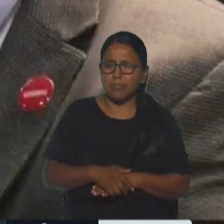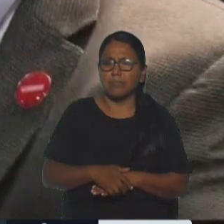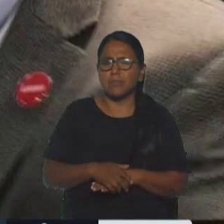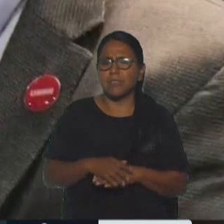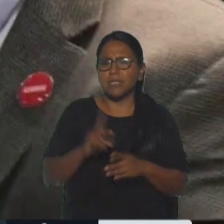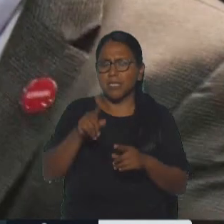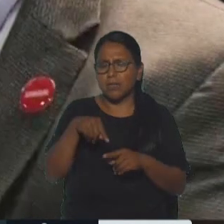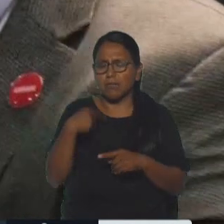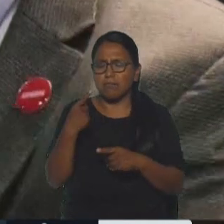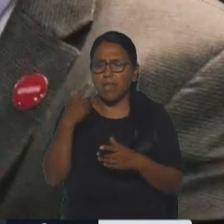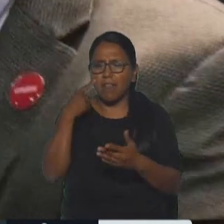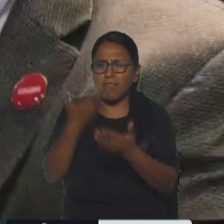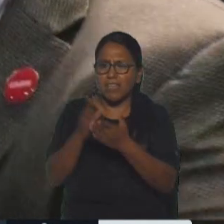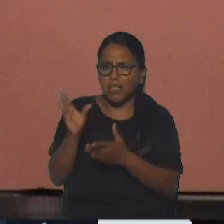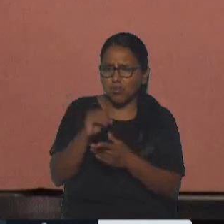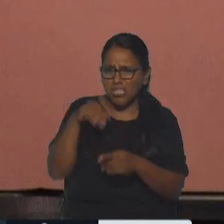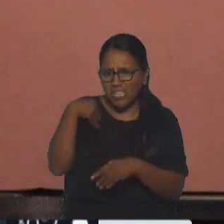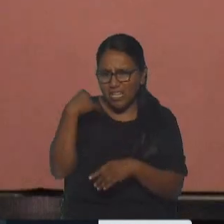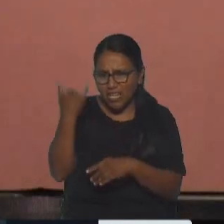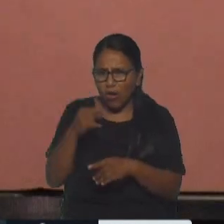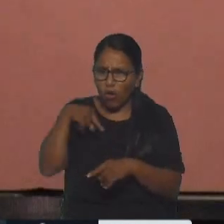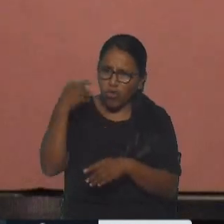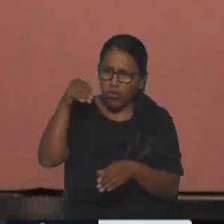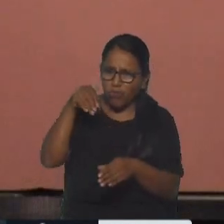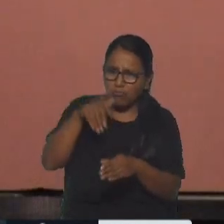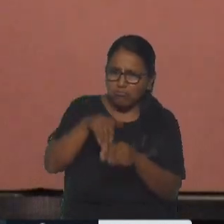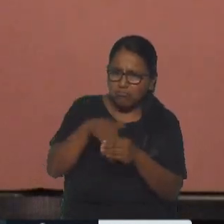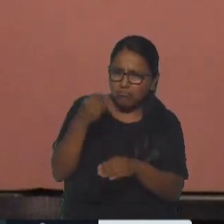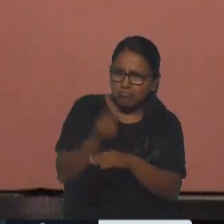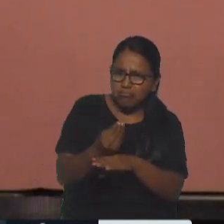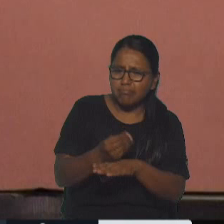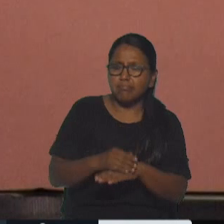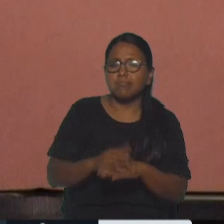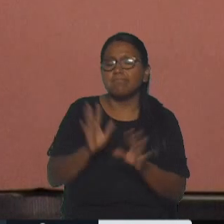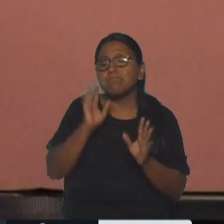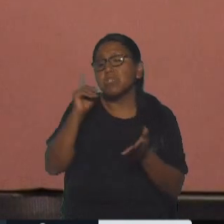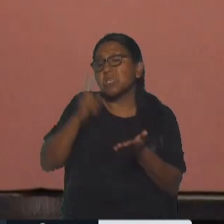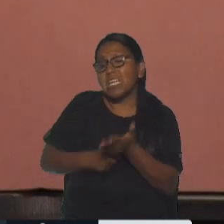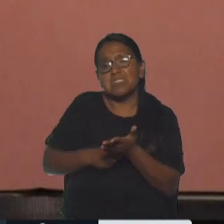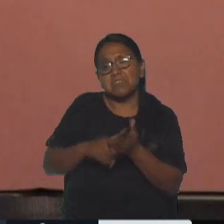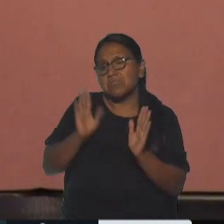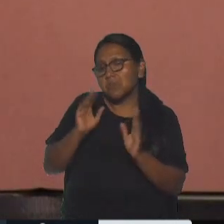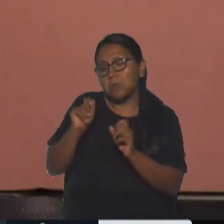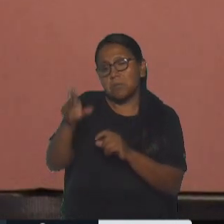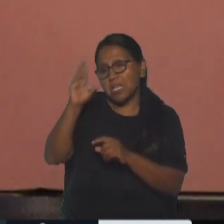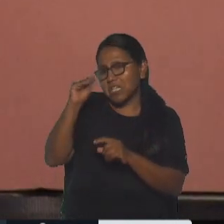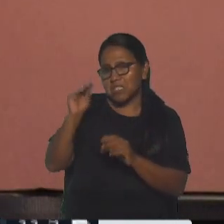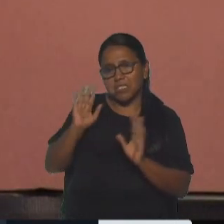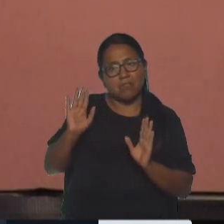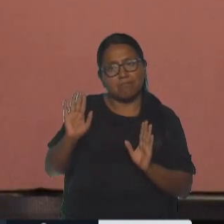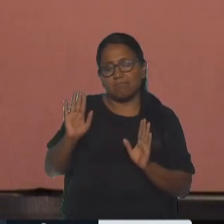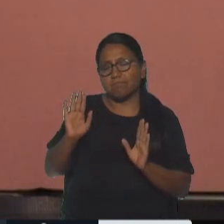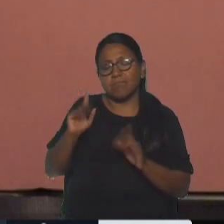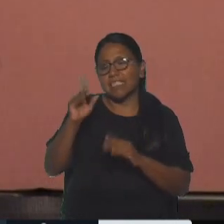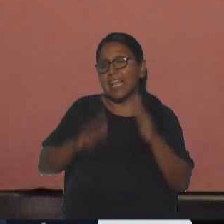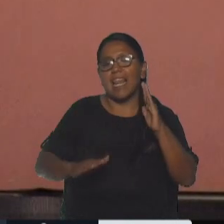otro candidato? Entonces, yo creo que es una decisión que la estrategia la va a tener que definir ella, porque es la